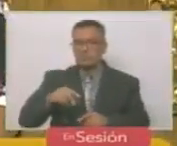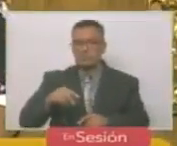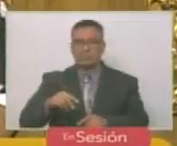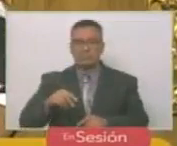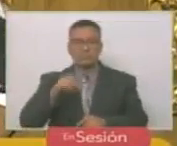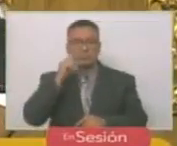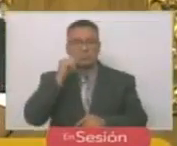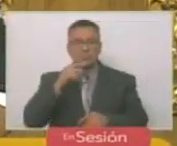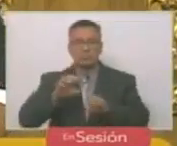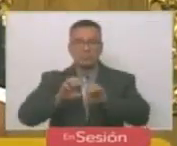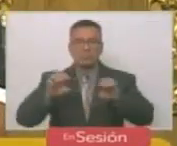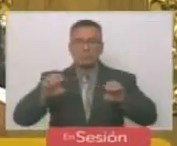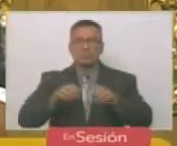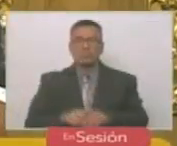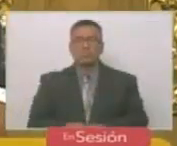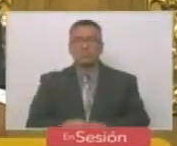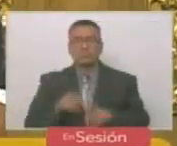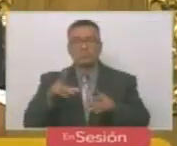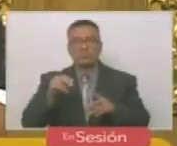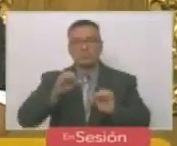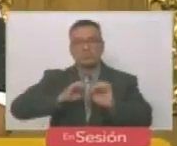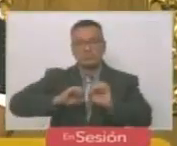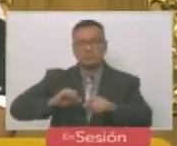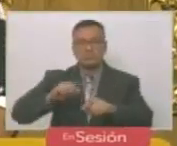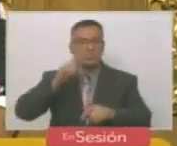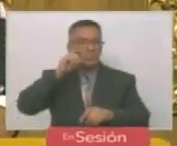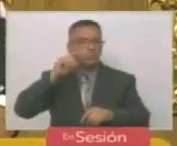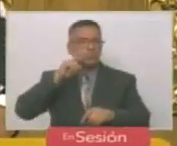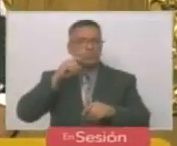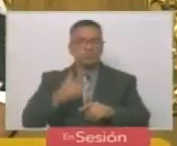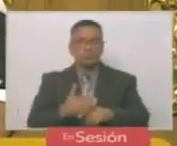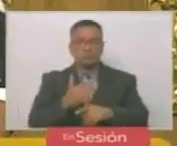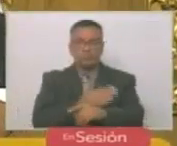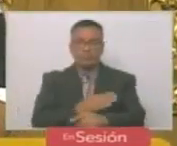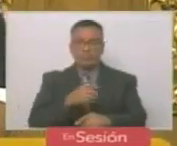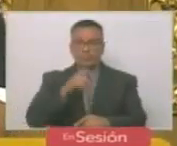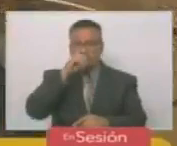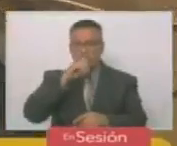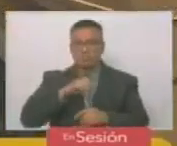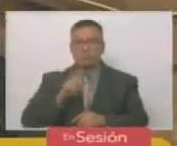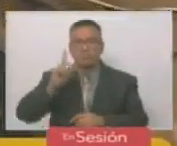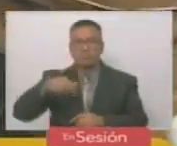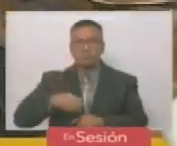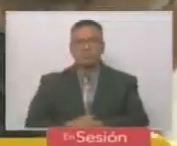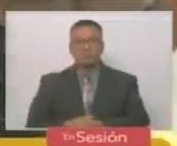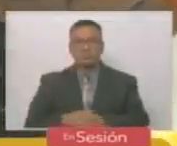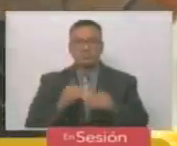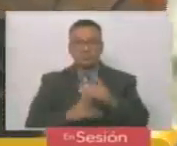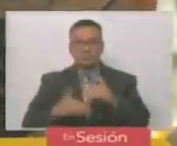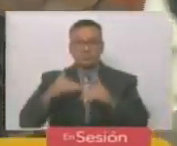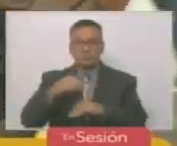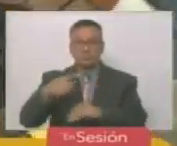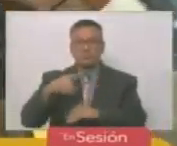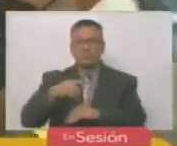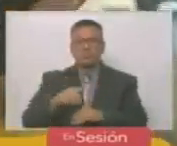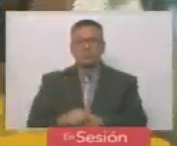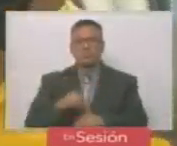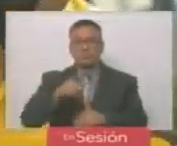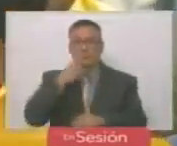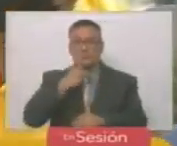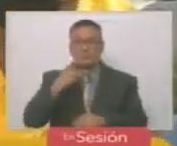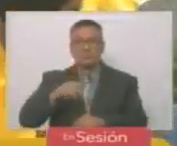jóvenes a la educación y no discriminar un embarazo a temprana edad. Y también enarboló el derecho civil y político de